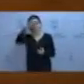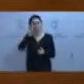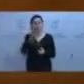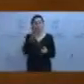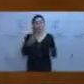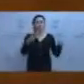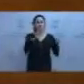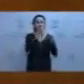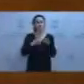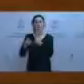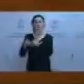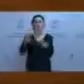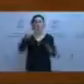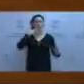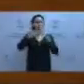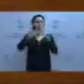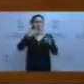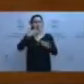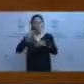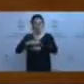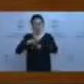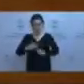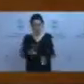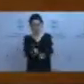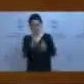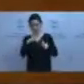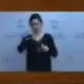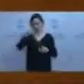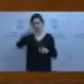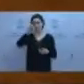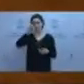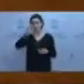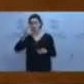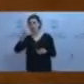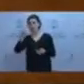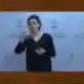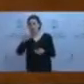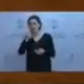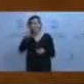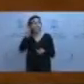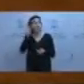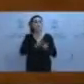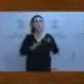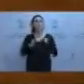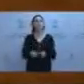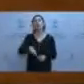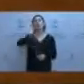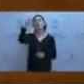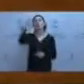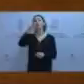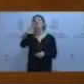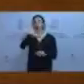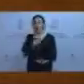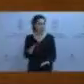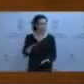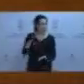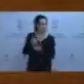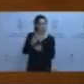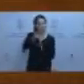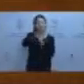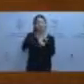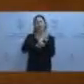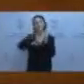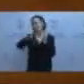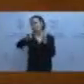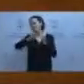usted habló o hablaron, le dijeron que los clústeres son la única solución para todos los problemas, tal como se presenta en la actualidad. O si hay otras medidas